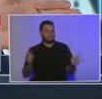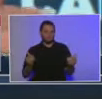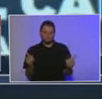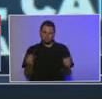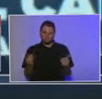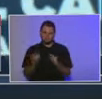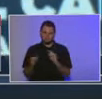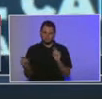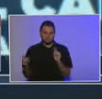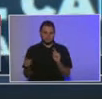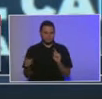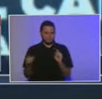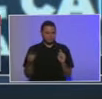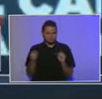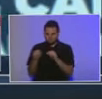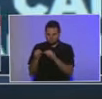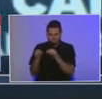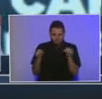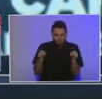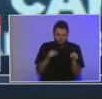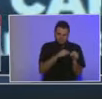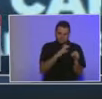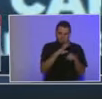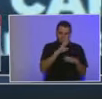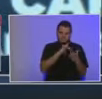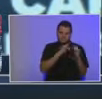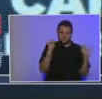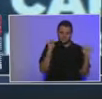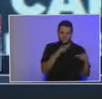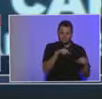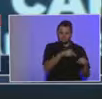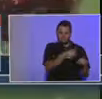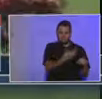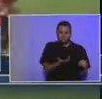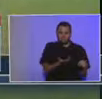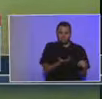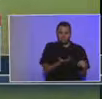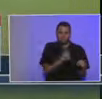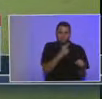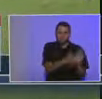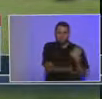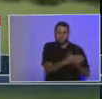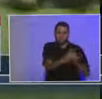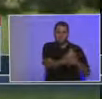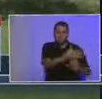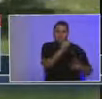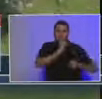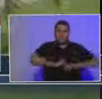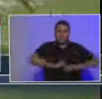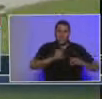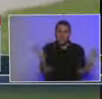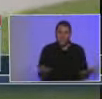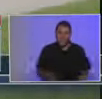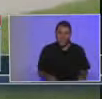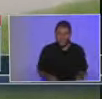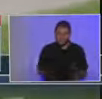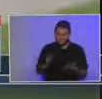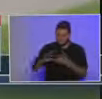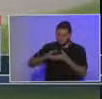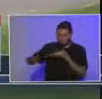distancia en el centro de convenciones se demuestra la ineptitud gubernamental que no puede procesarle un cheque a aquellos que